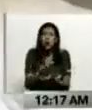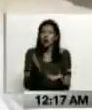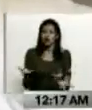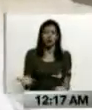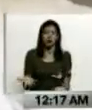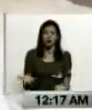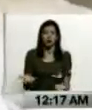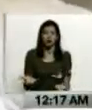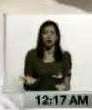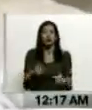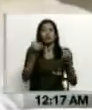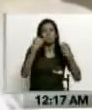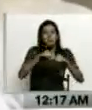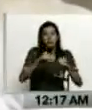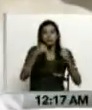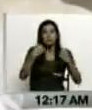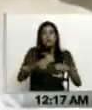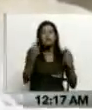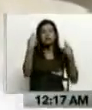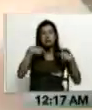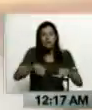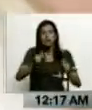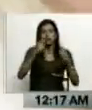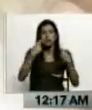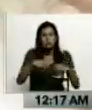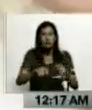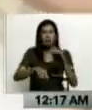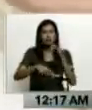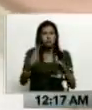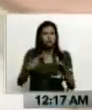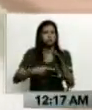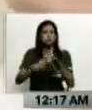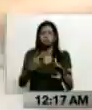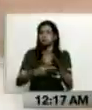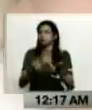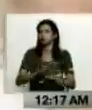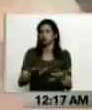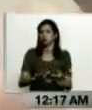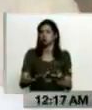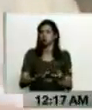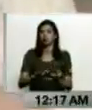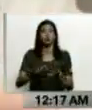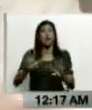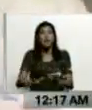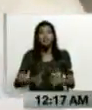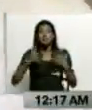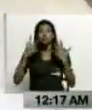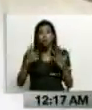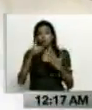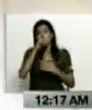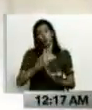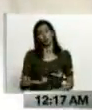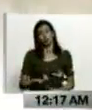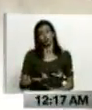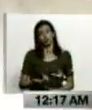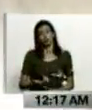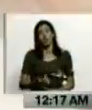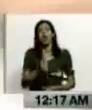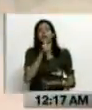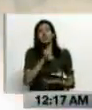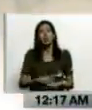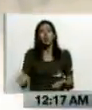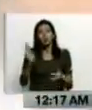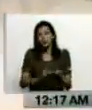se resuelve con nada de lo que se ha ensayado ni con votos parlamentarios no son 18 años Pues a ver